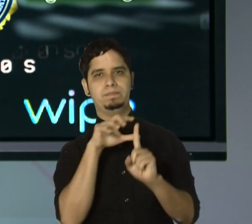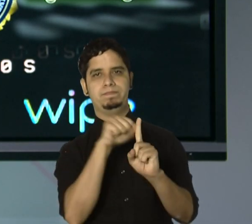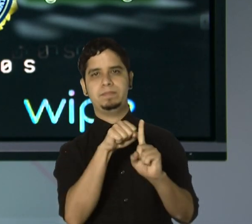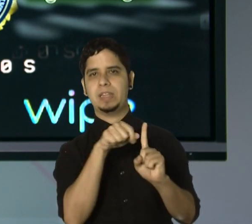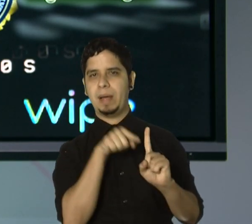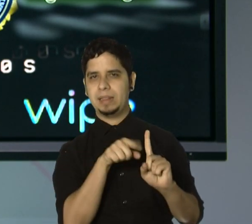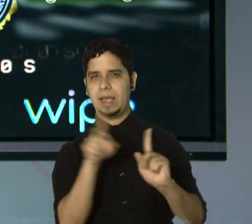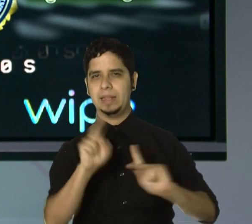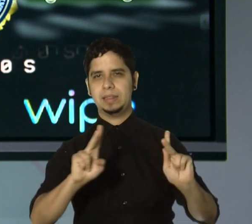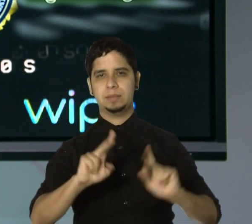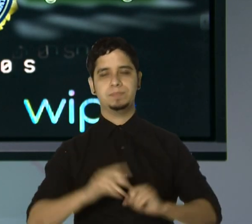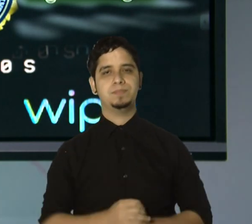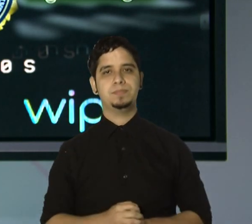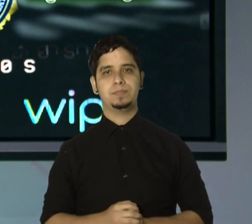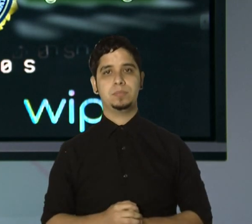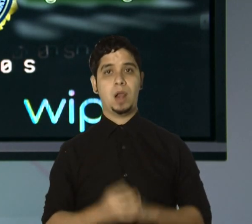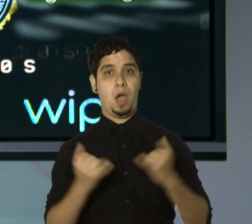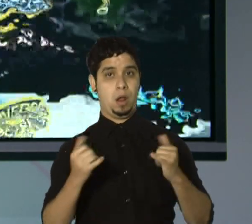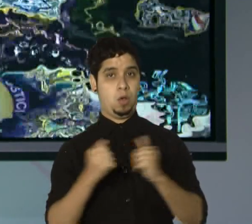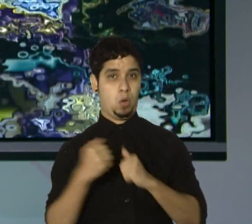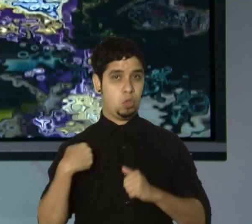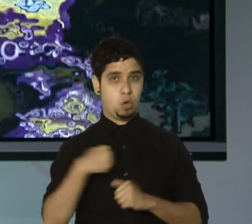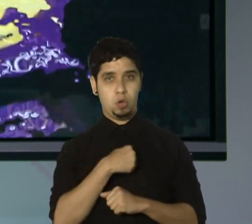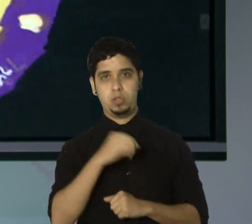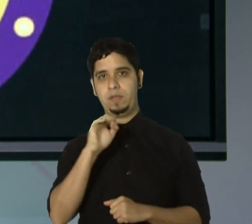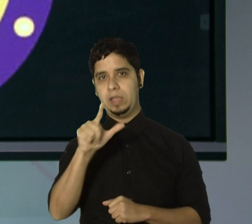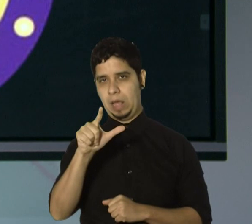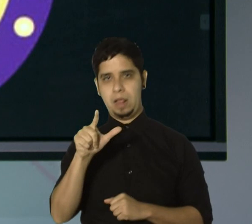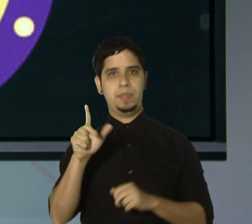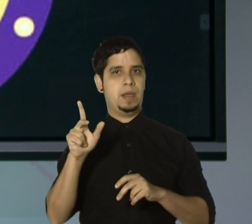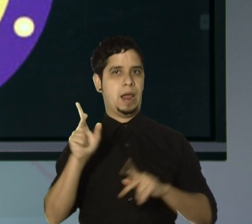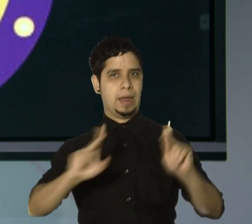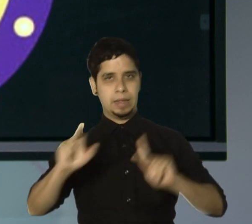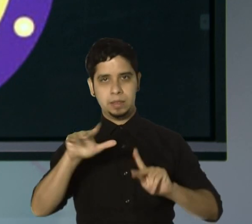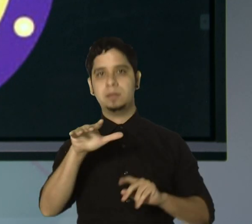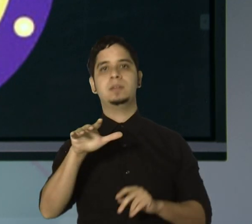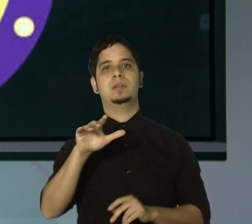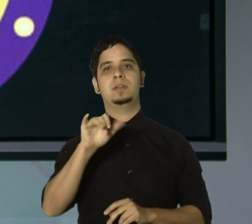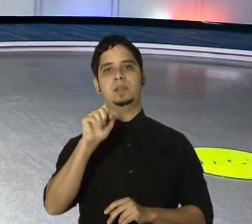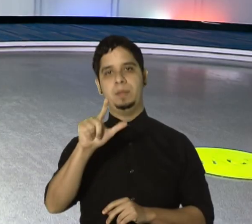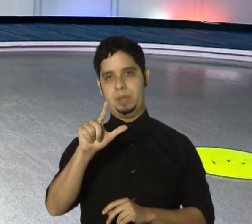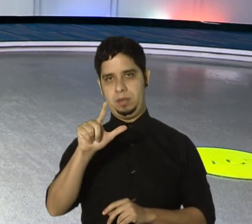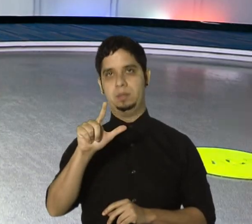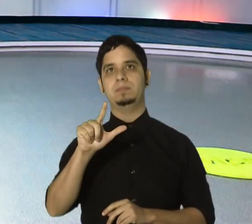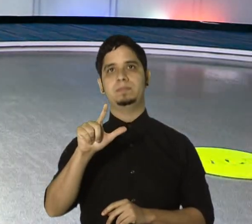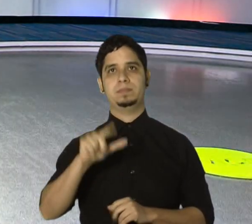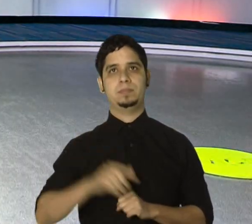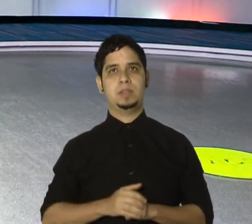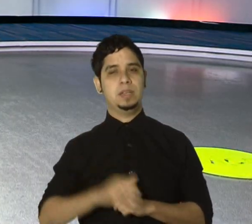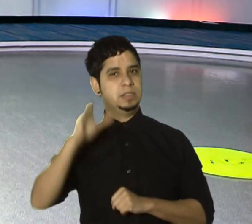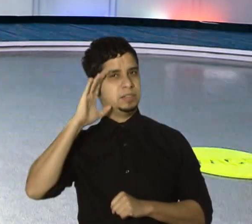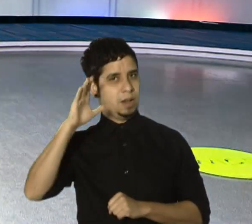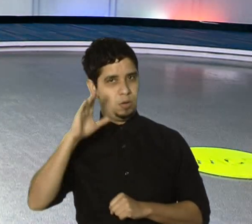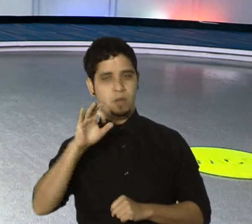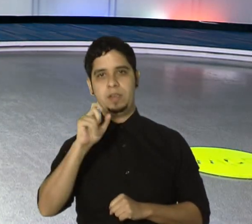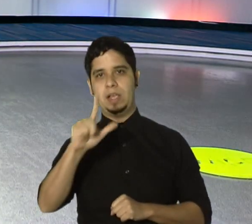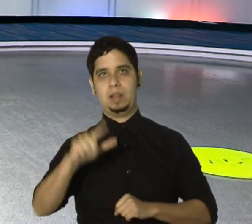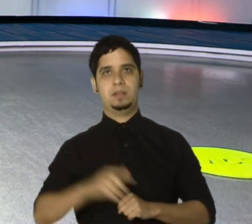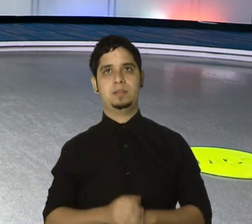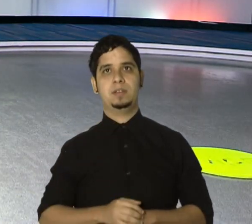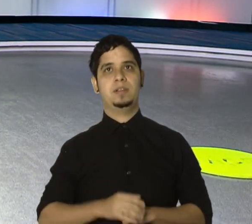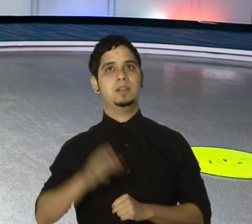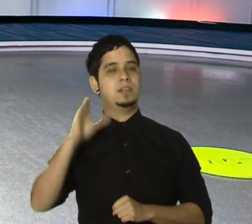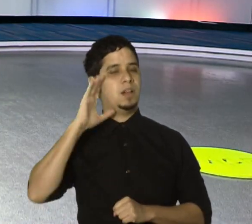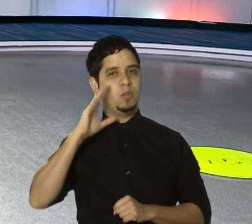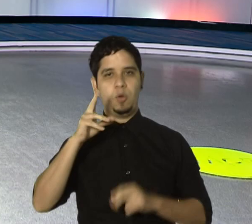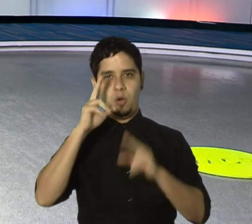Ahora vamos a estar hablando con el fiscal del pueblo, el fiscal Yamir Huarvez. Saludos, fiscal. Saludos para usted,